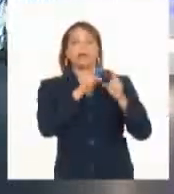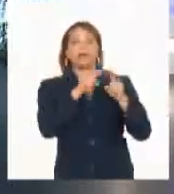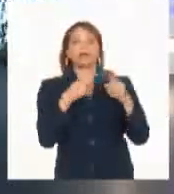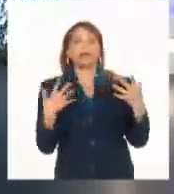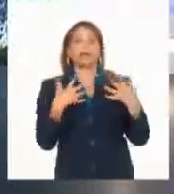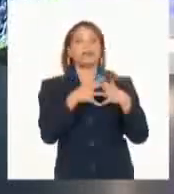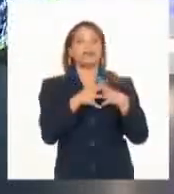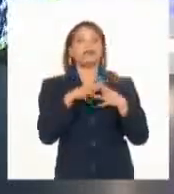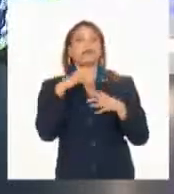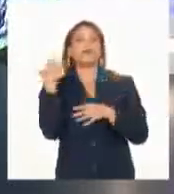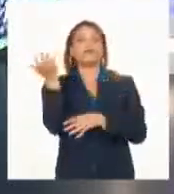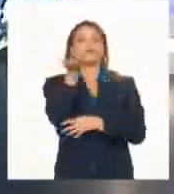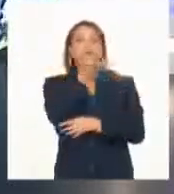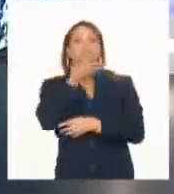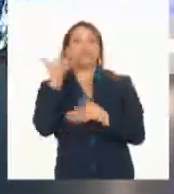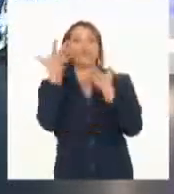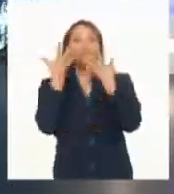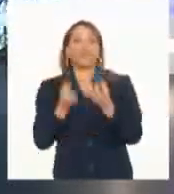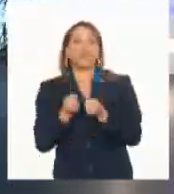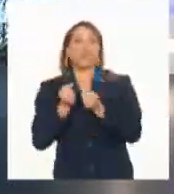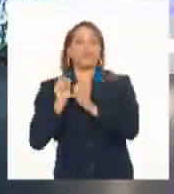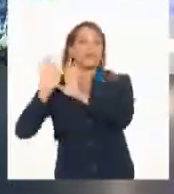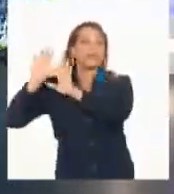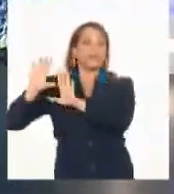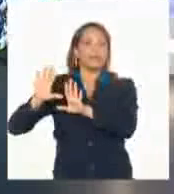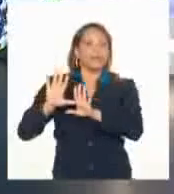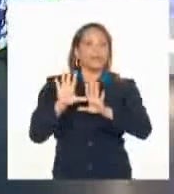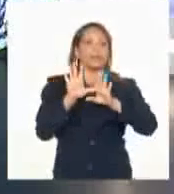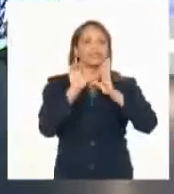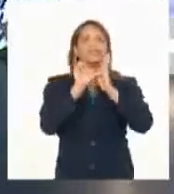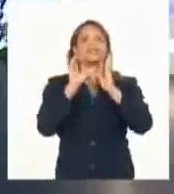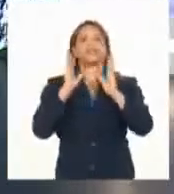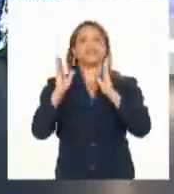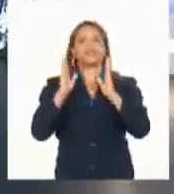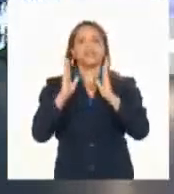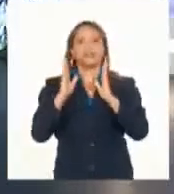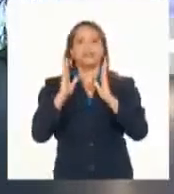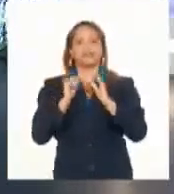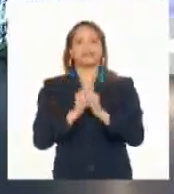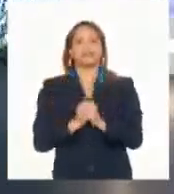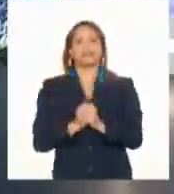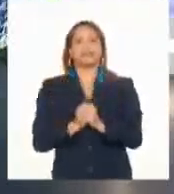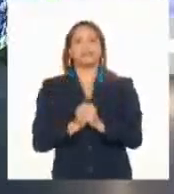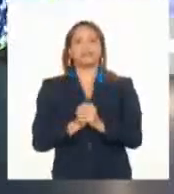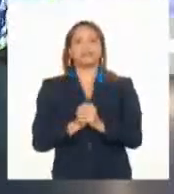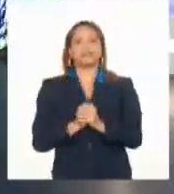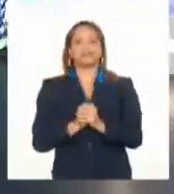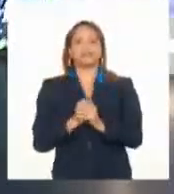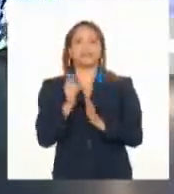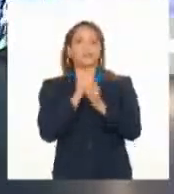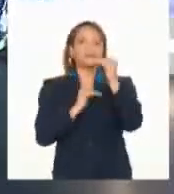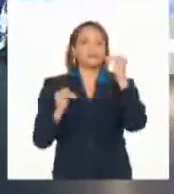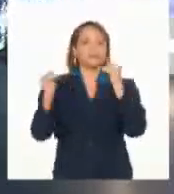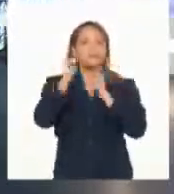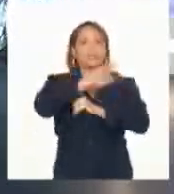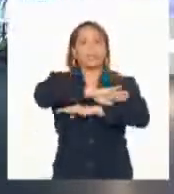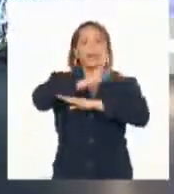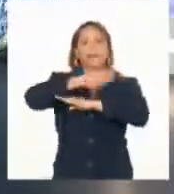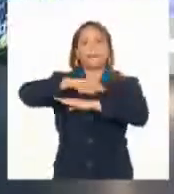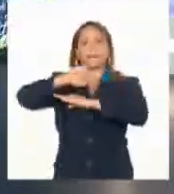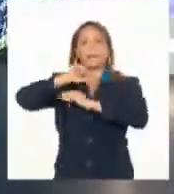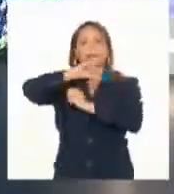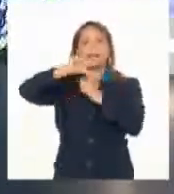flujo húmedo que proviene desde el centro de bajas presiones que se localiza sobre el Mar Caribe